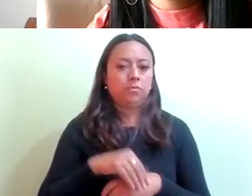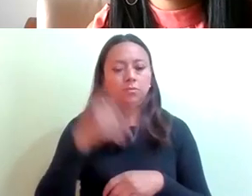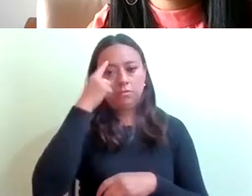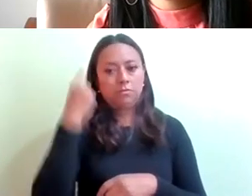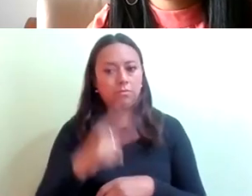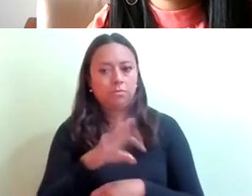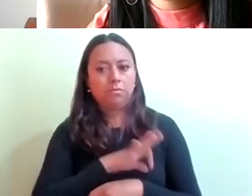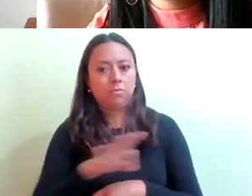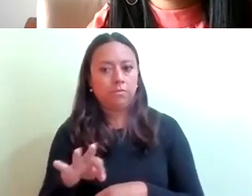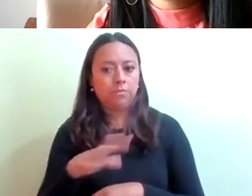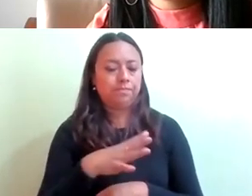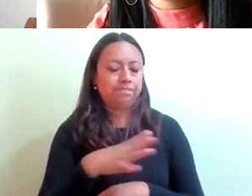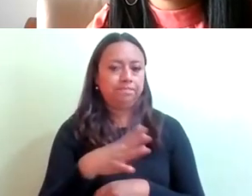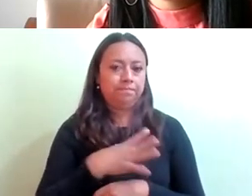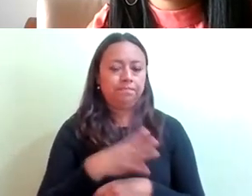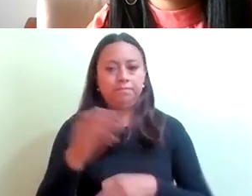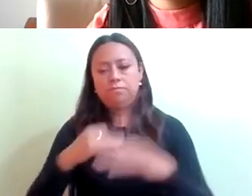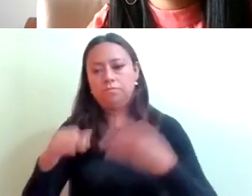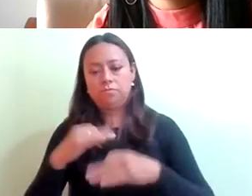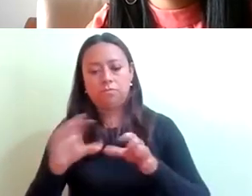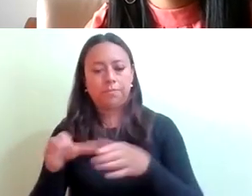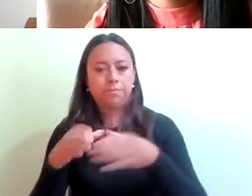las necesidades comunitarias.